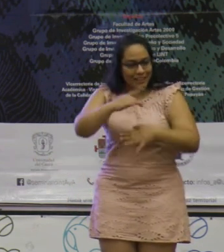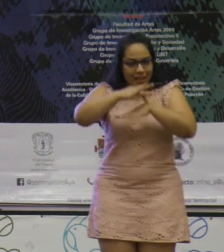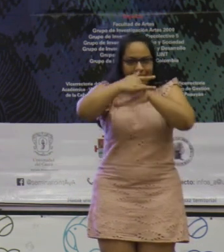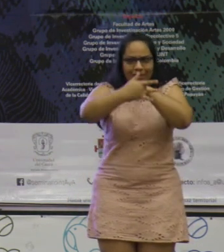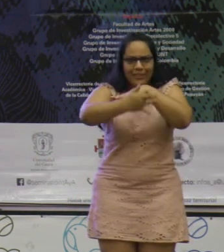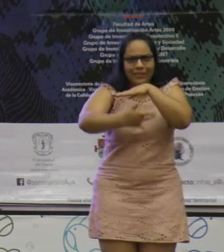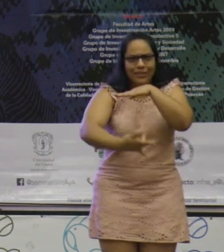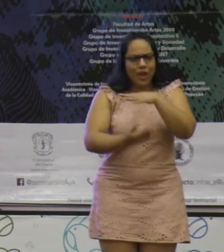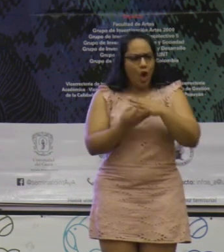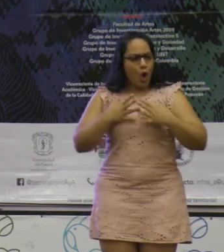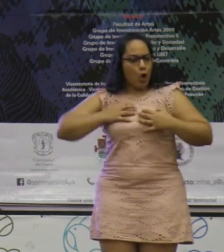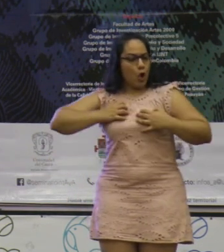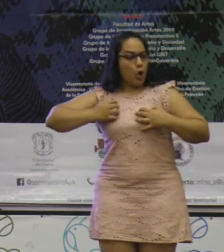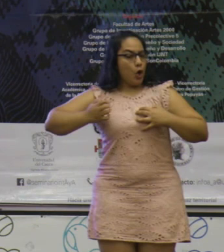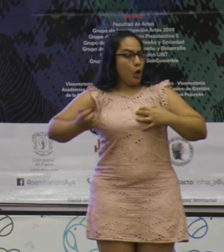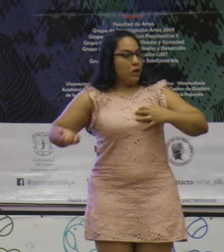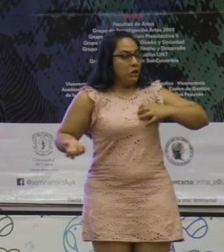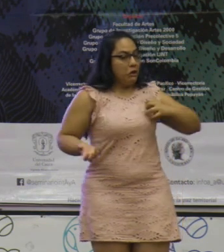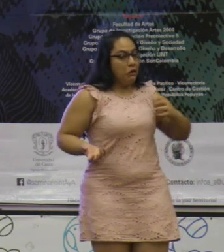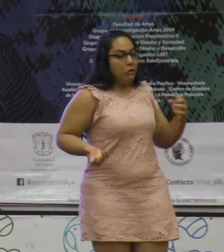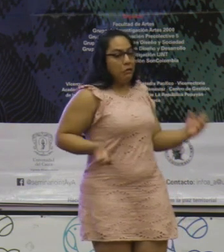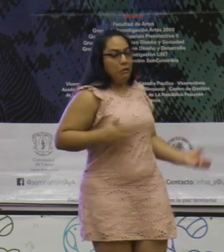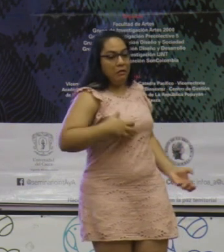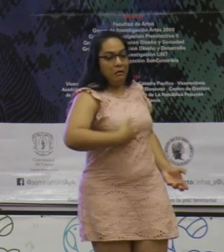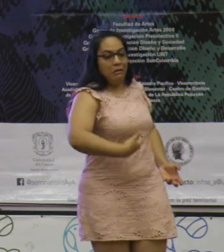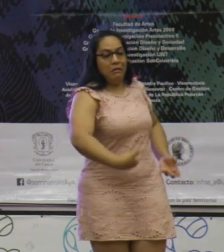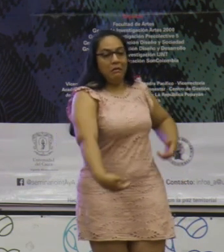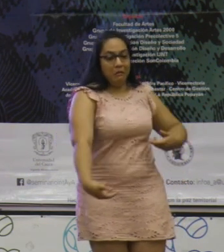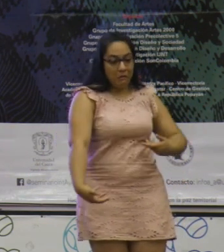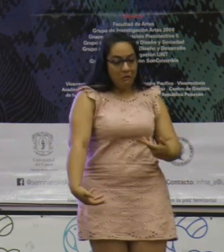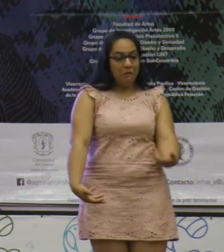sea, paulatinamente él se va desnudando.